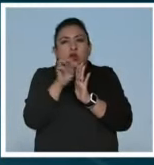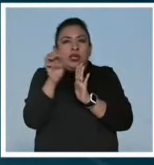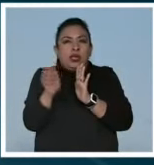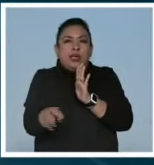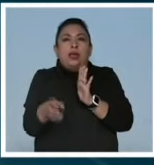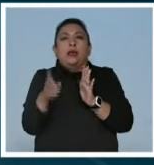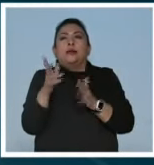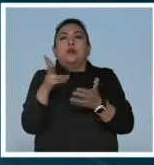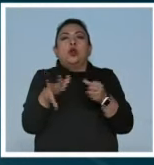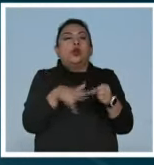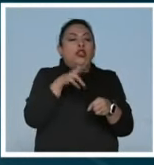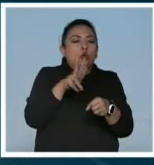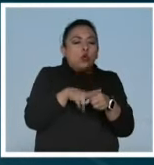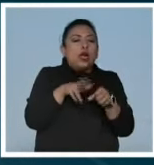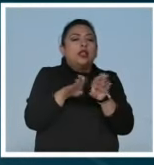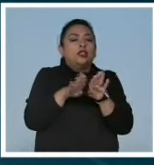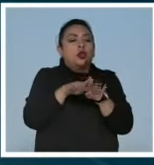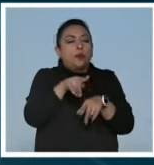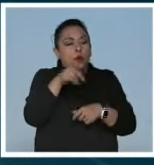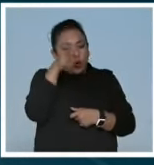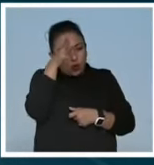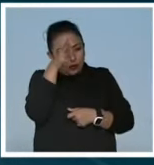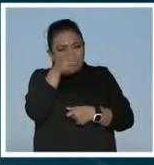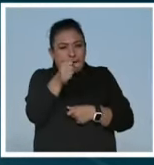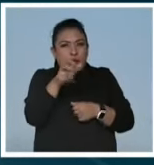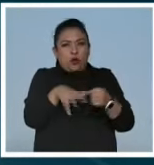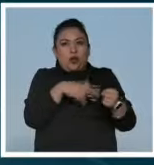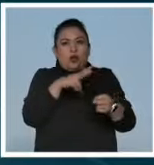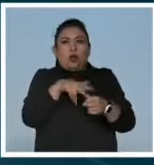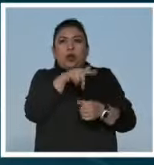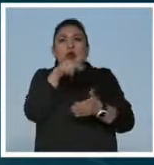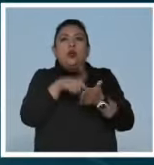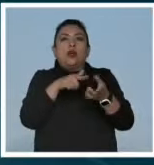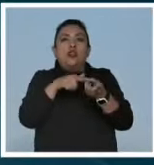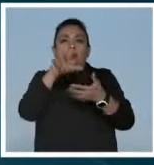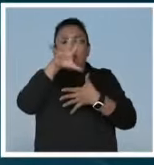los naturales, cómo fueron conceptualizados los naturales en América.